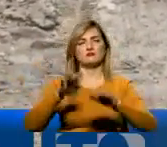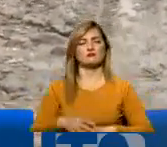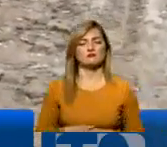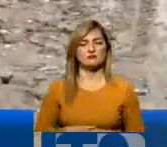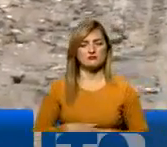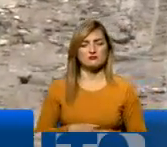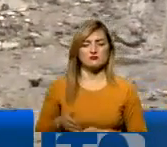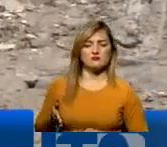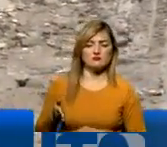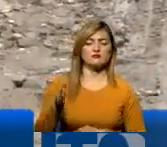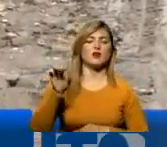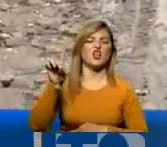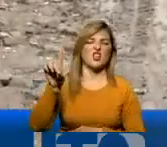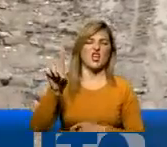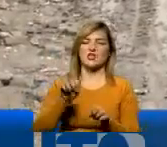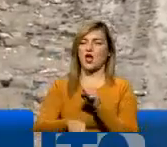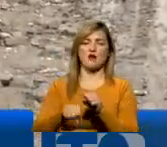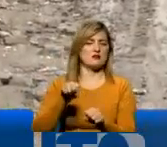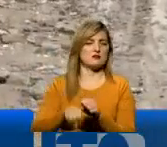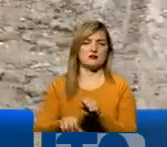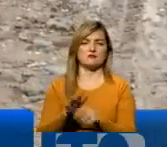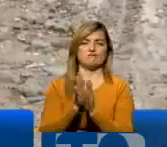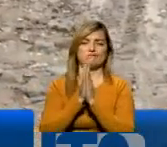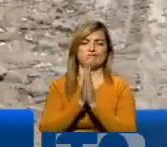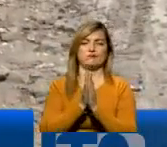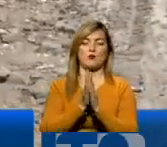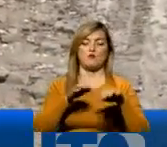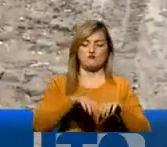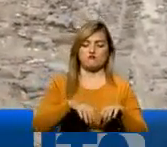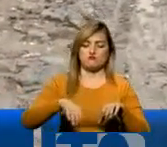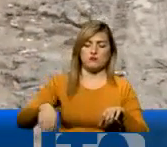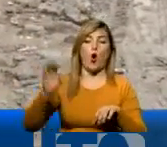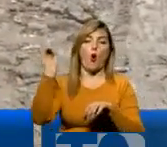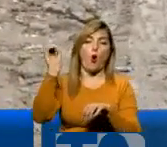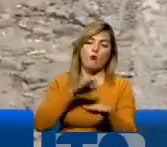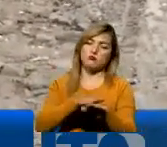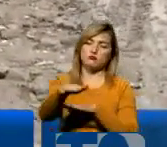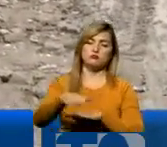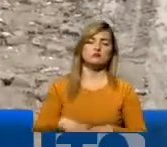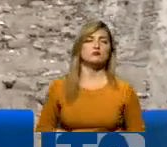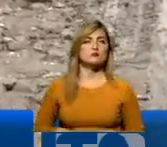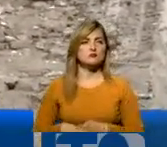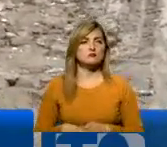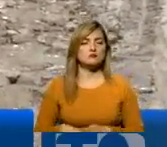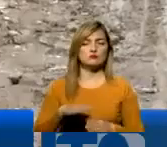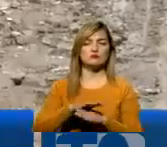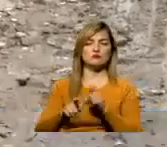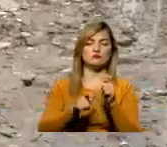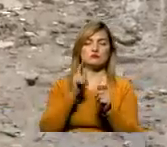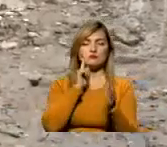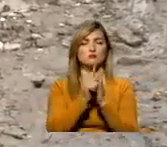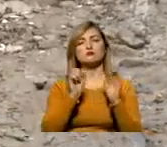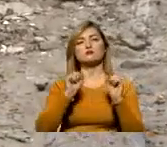D, están en pésimas condiciones, piden el adoquinado o la pavimentación de estas vías. Invitamos también a